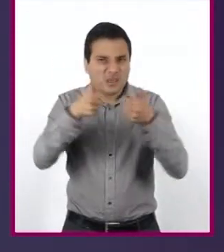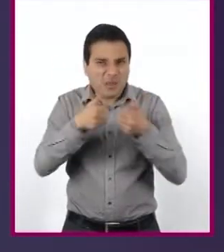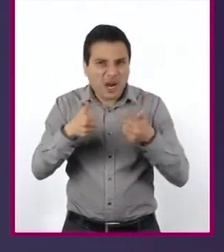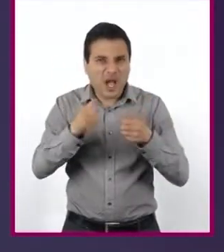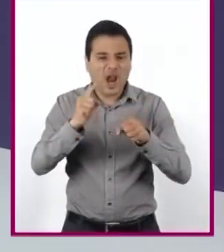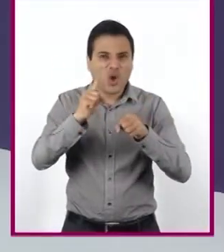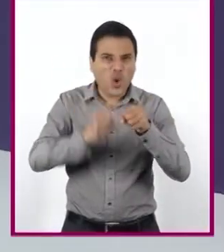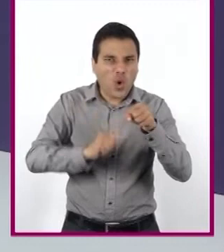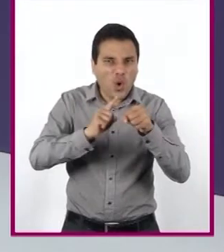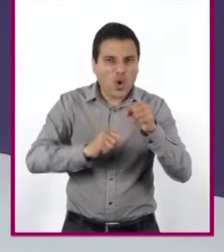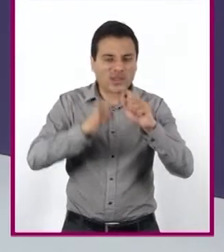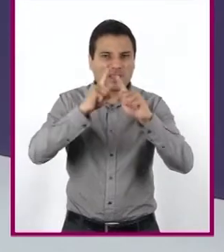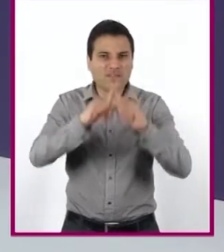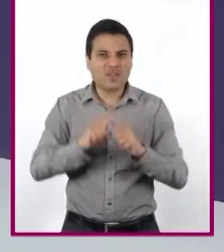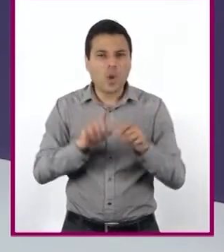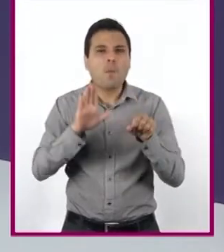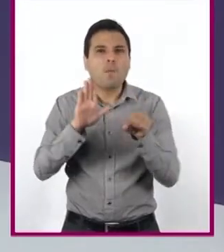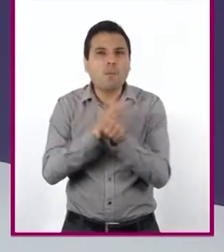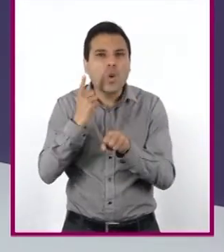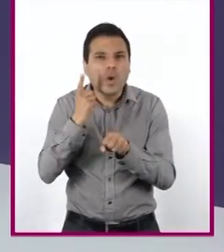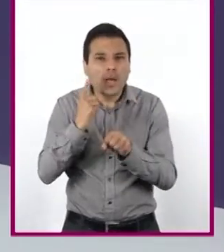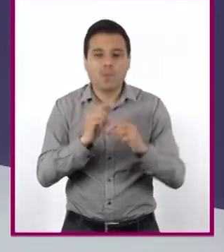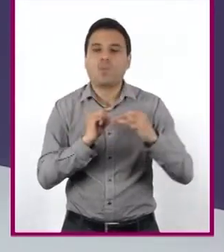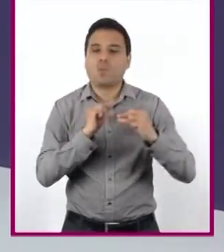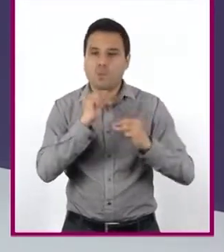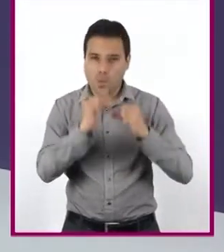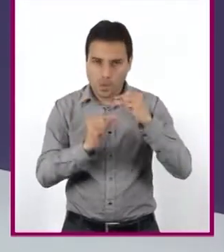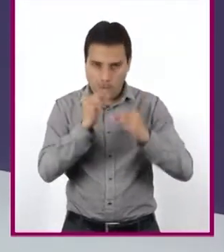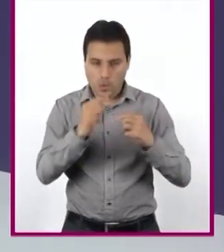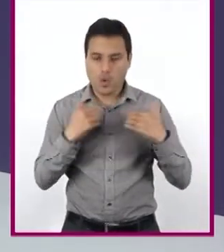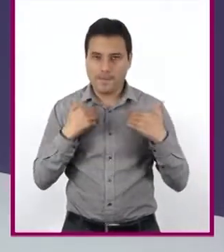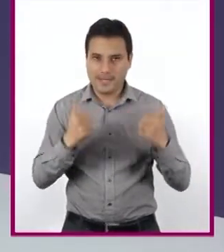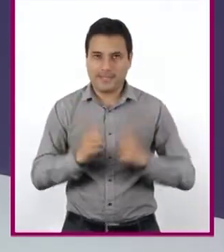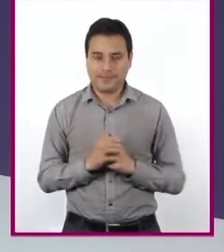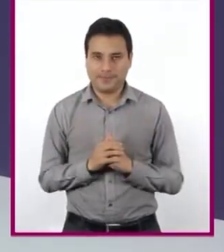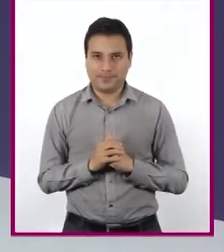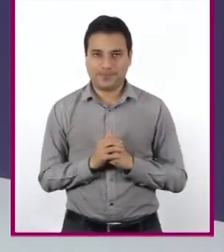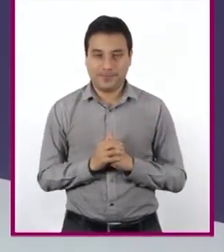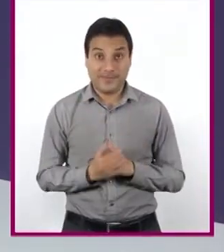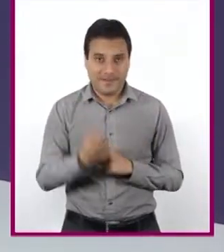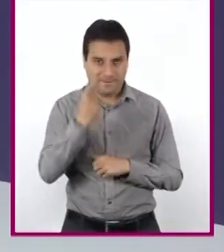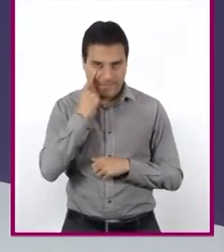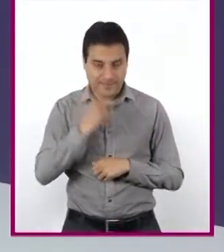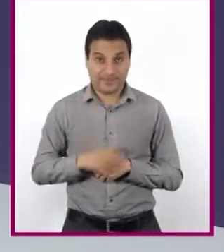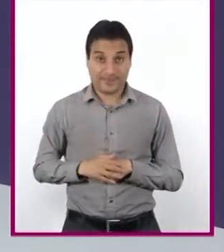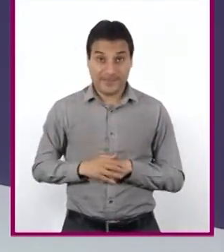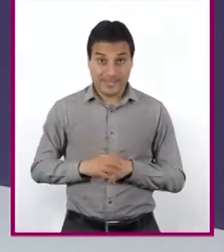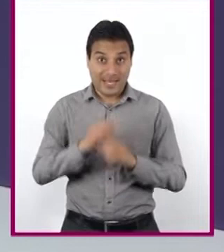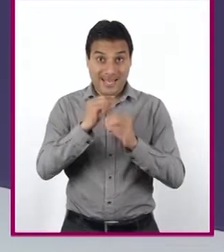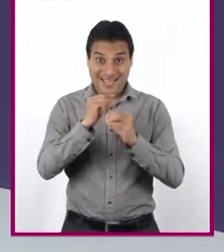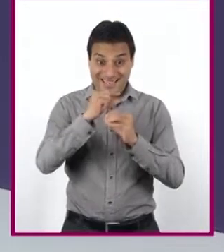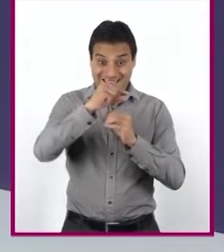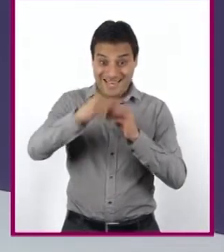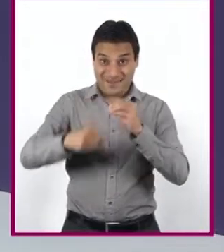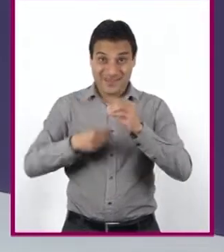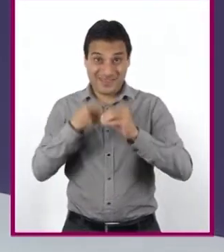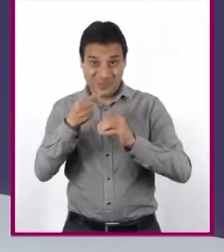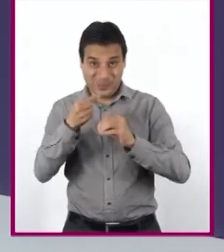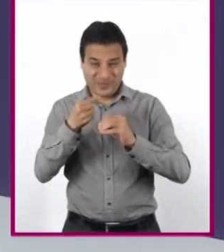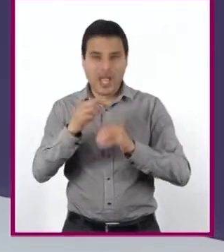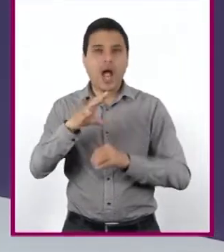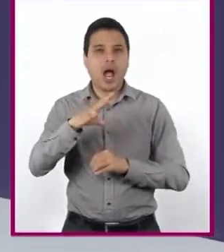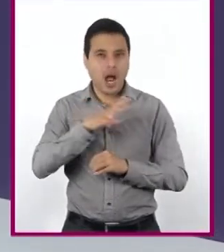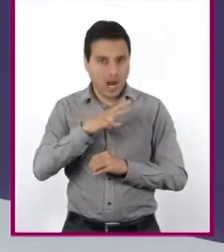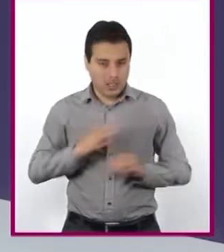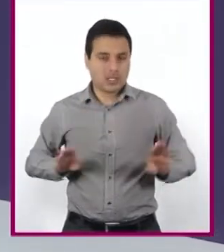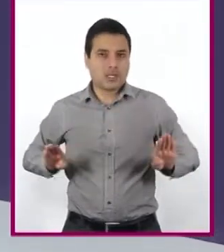químico. Con base en su ordenamiento periódico, los elementos químicos tienen determinadas propiedades